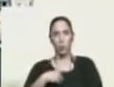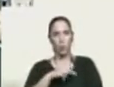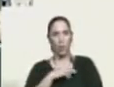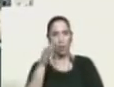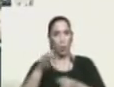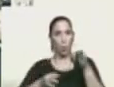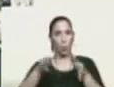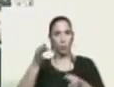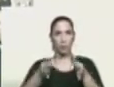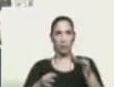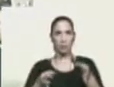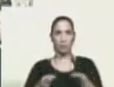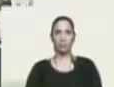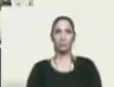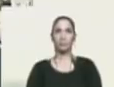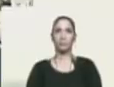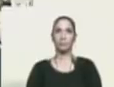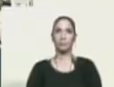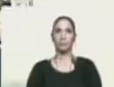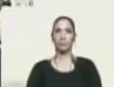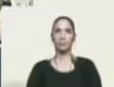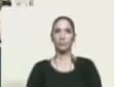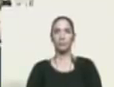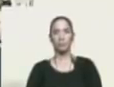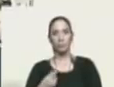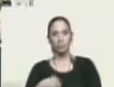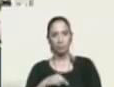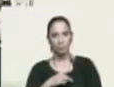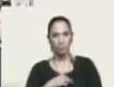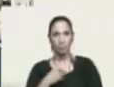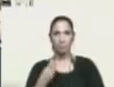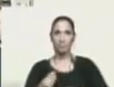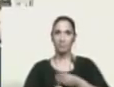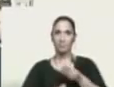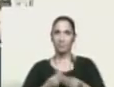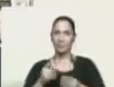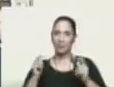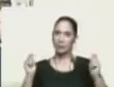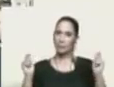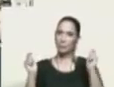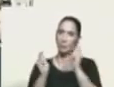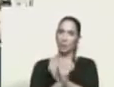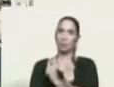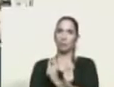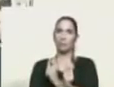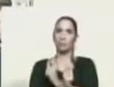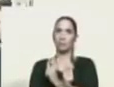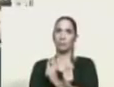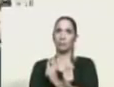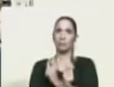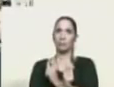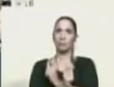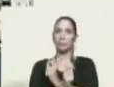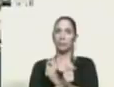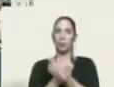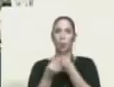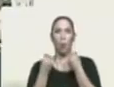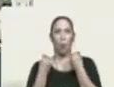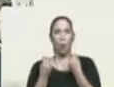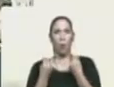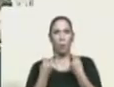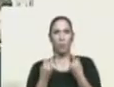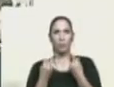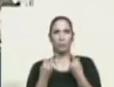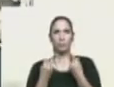en tanto lo que hemos tratado de transformar es el sentido de cómo se puede liderar la